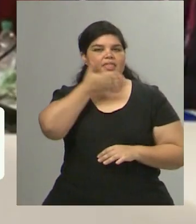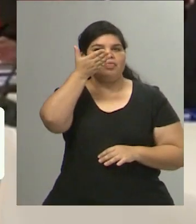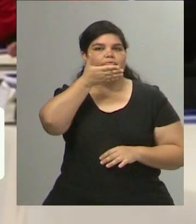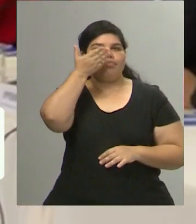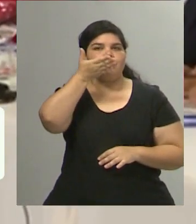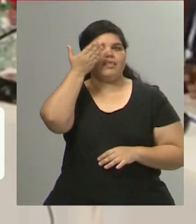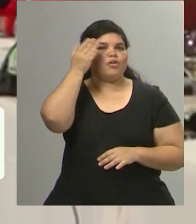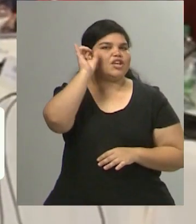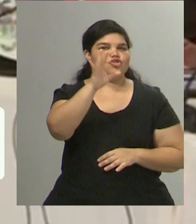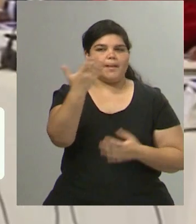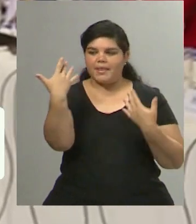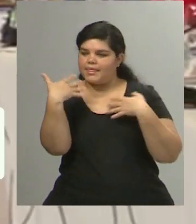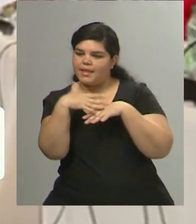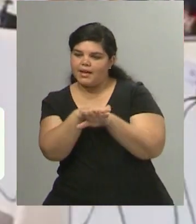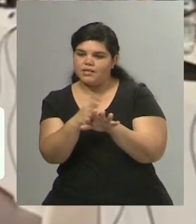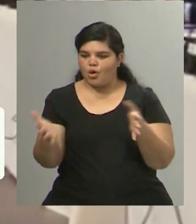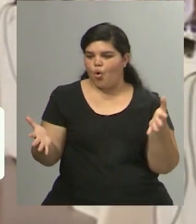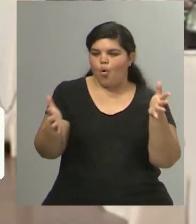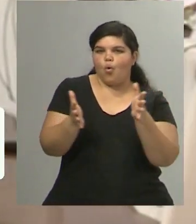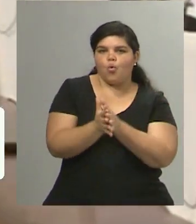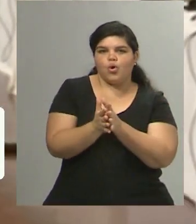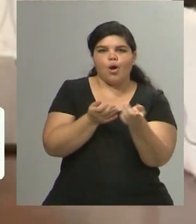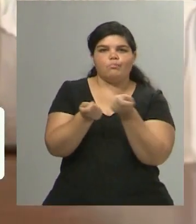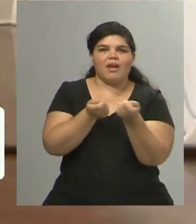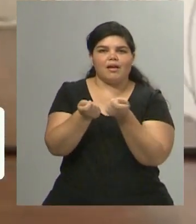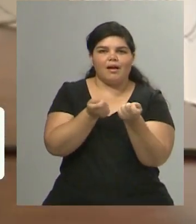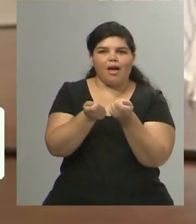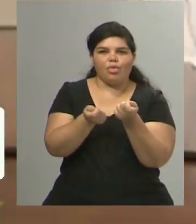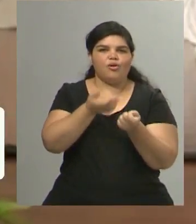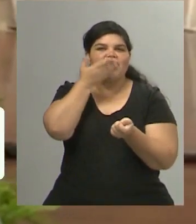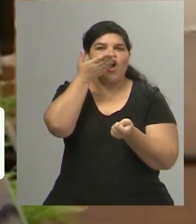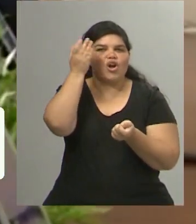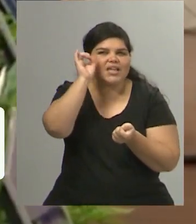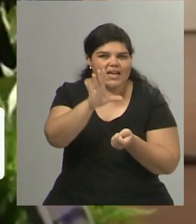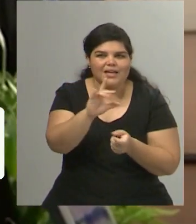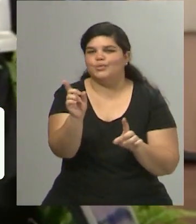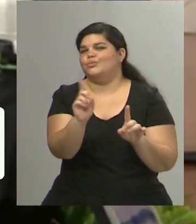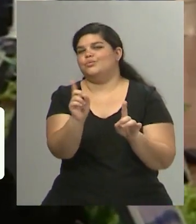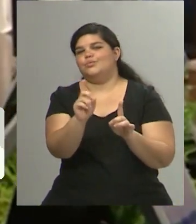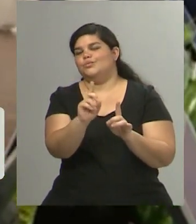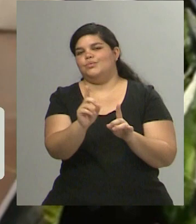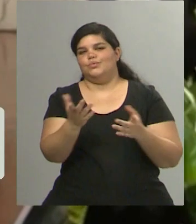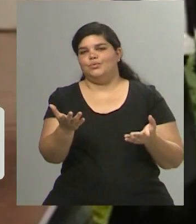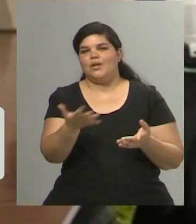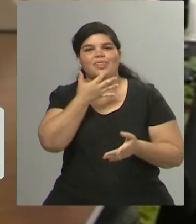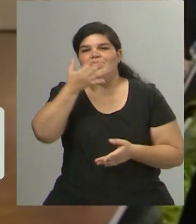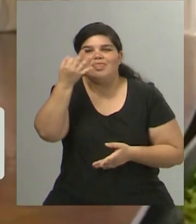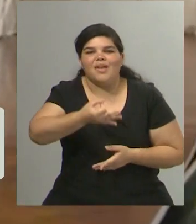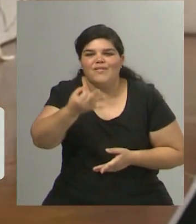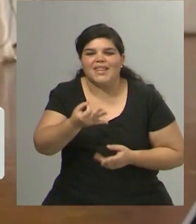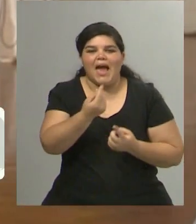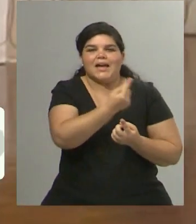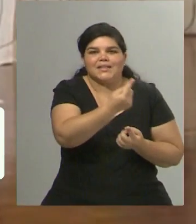la integración o una unión aduanera o un mercado común, sino a la luz de las realidades